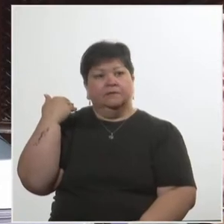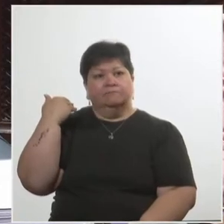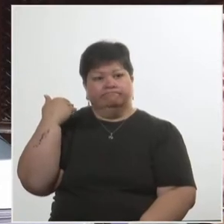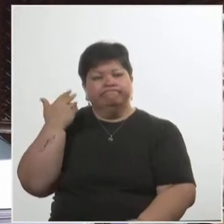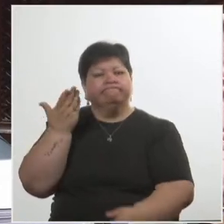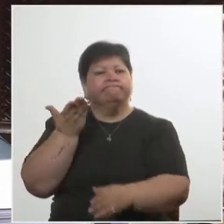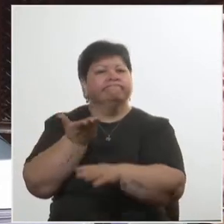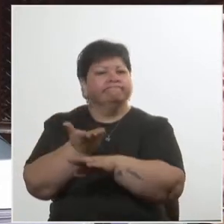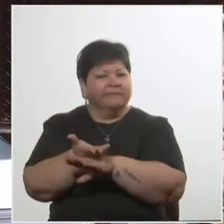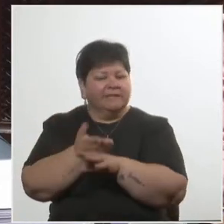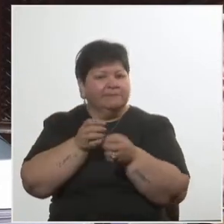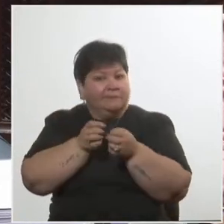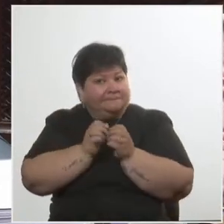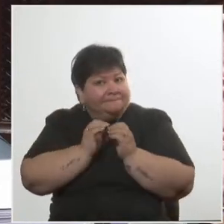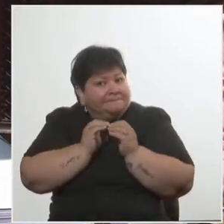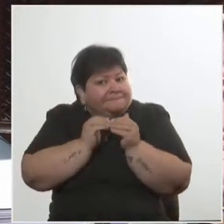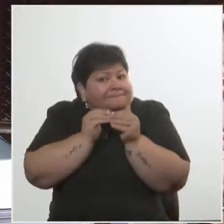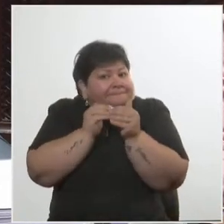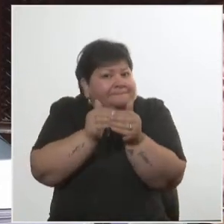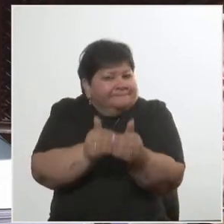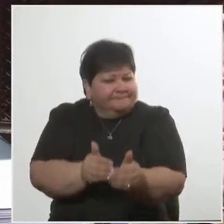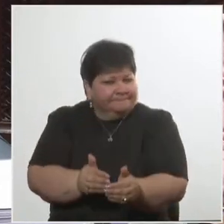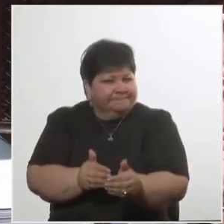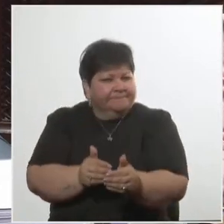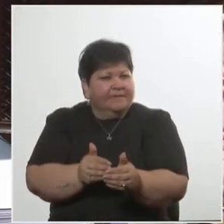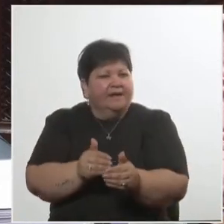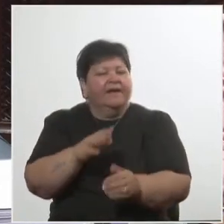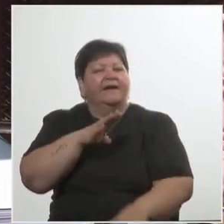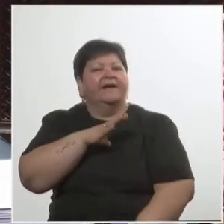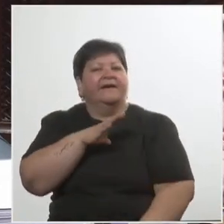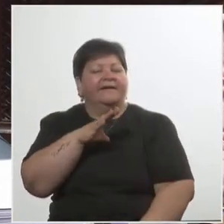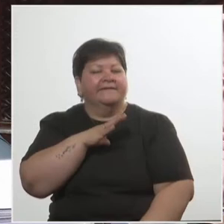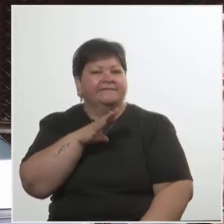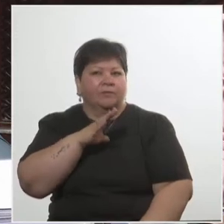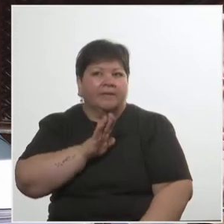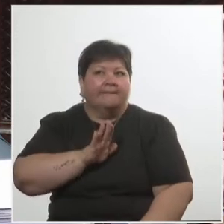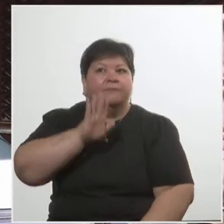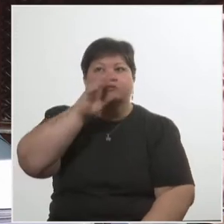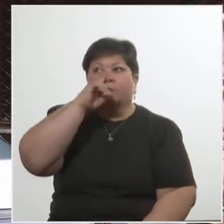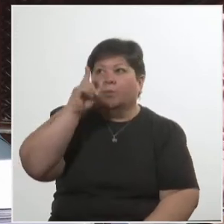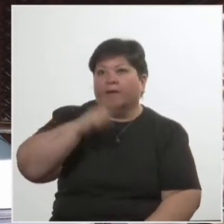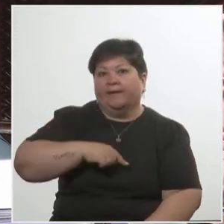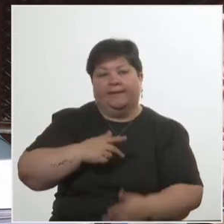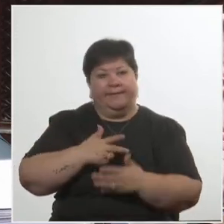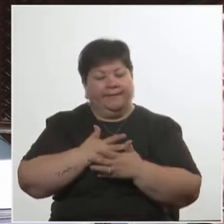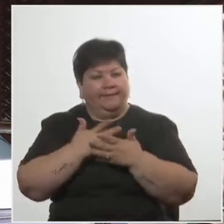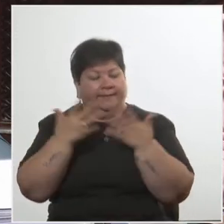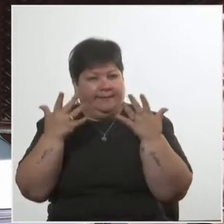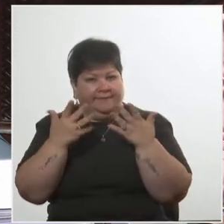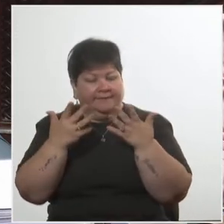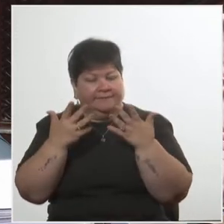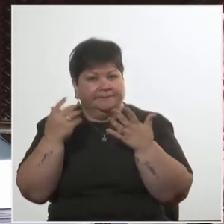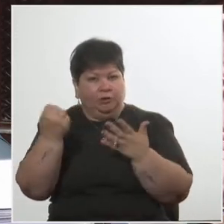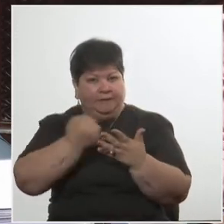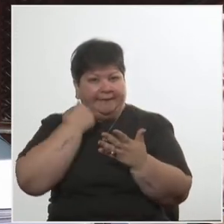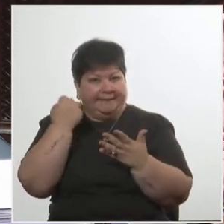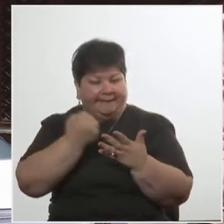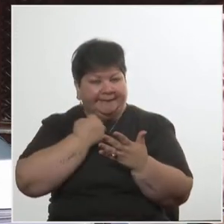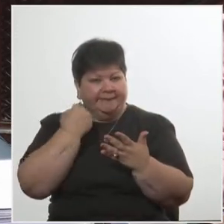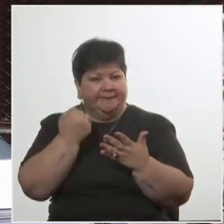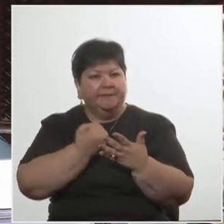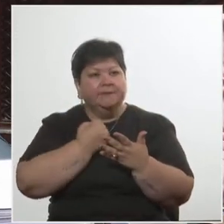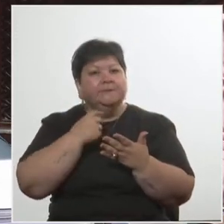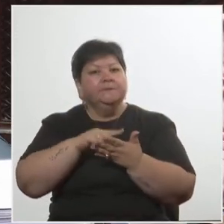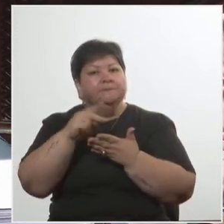solicitamos que se postergara la votación de hecho había una una moción de grave urgente para tratar este proyecto de ley evidentemente